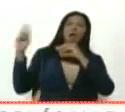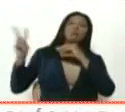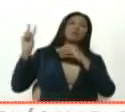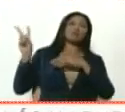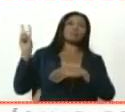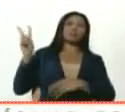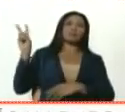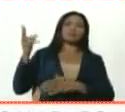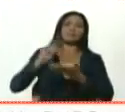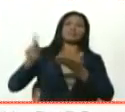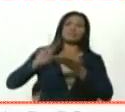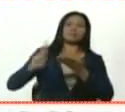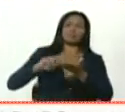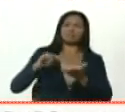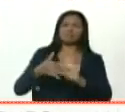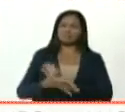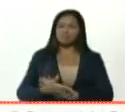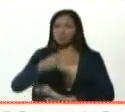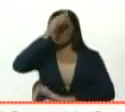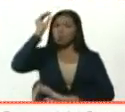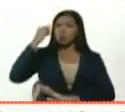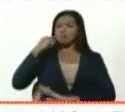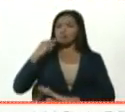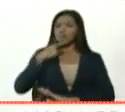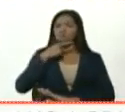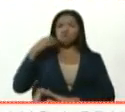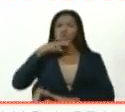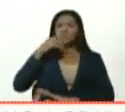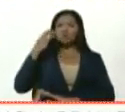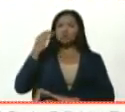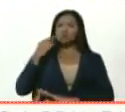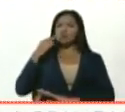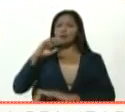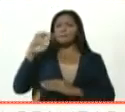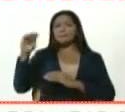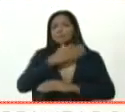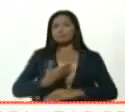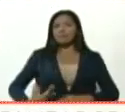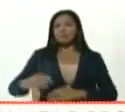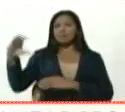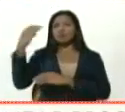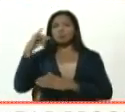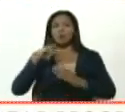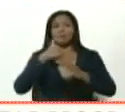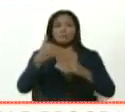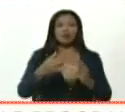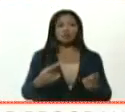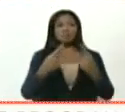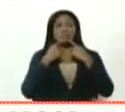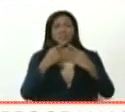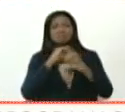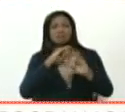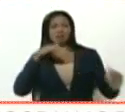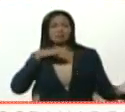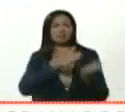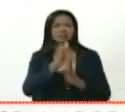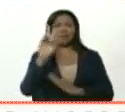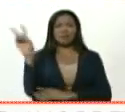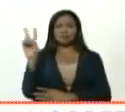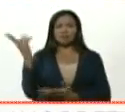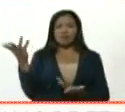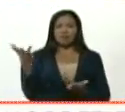dijo a su presidente Iván Duque, ¿cómo va el plan que tú me dijiste que garantizabas a